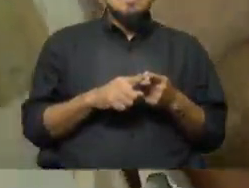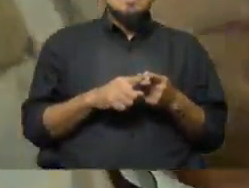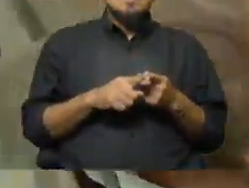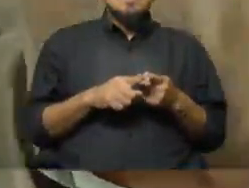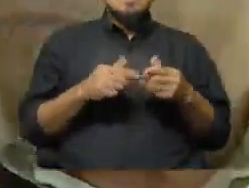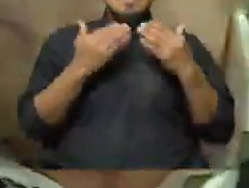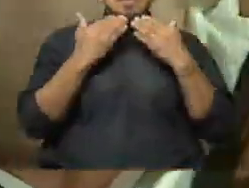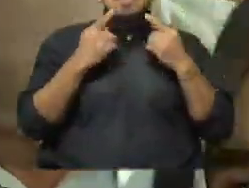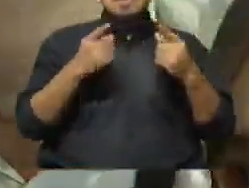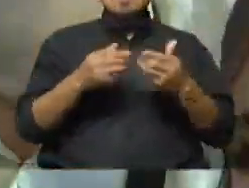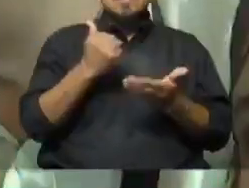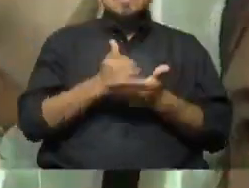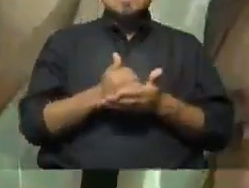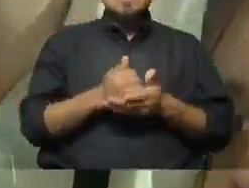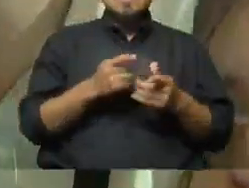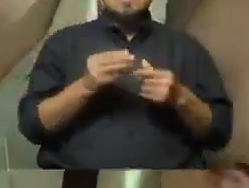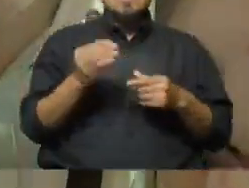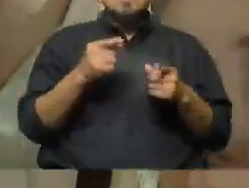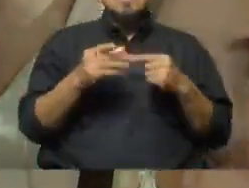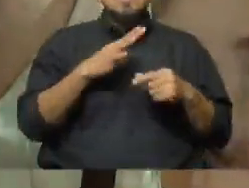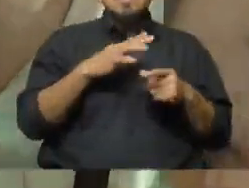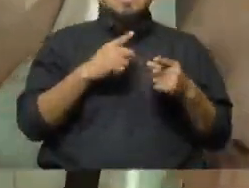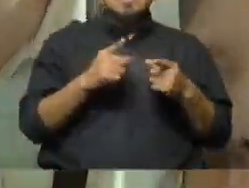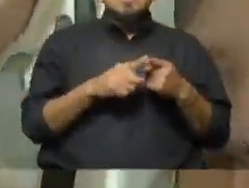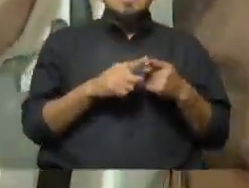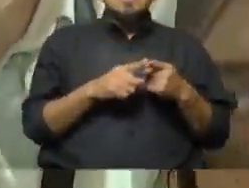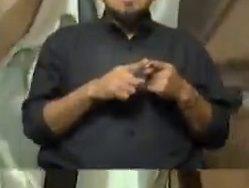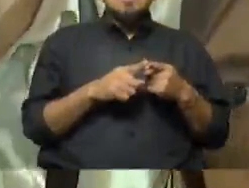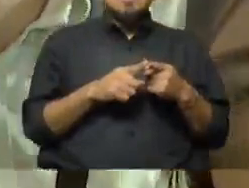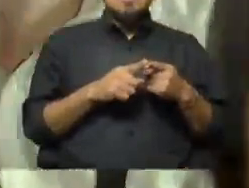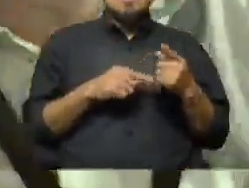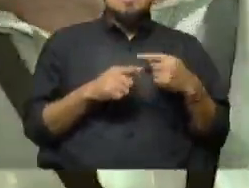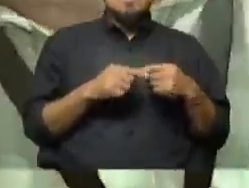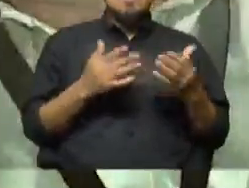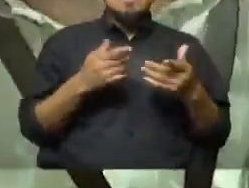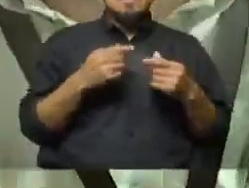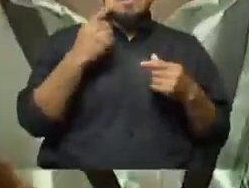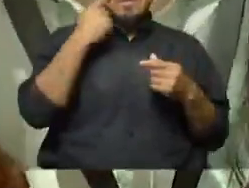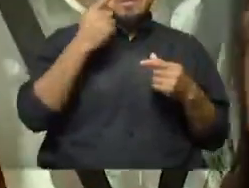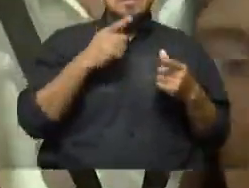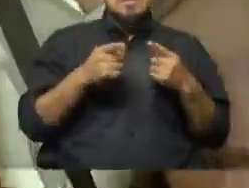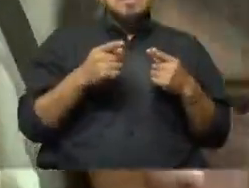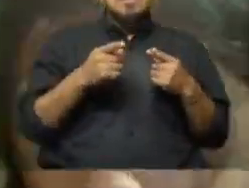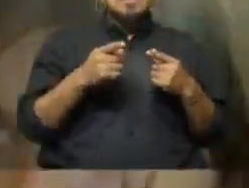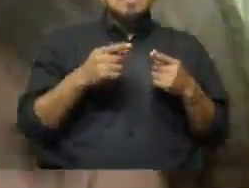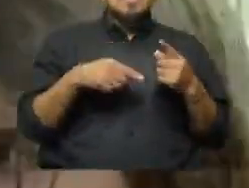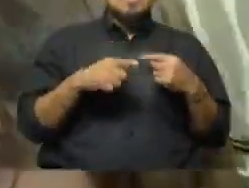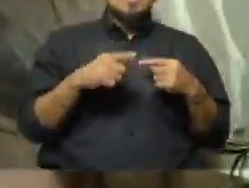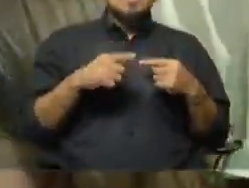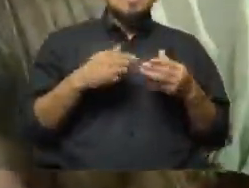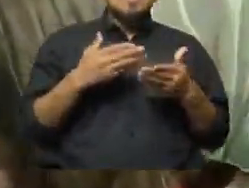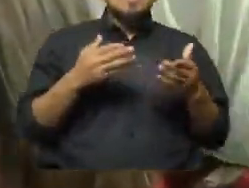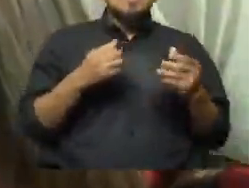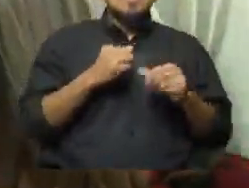del otro lado, apreciando todo lo que está pasando. Y bueno, si les parece, con esta imagen tan cálida y